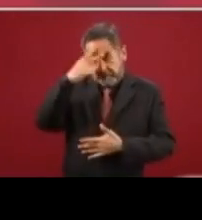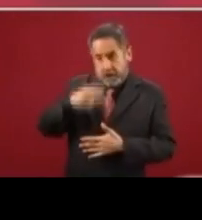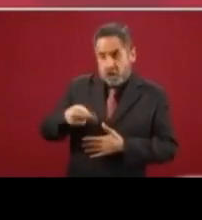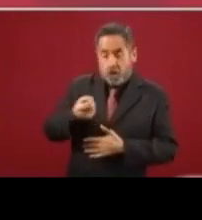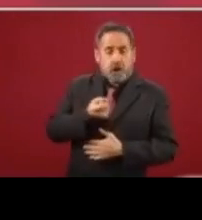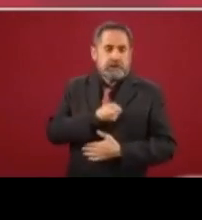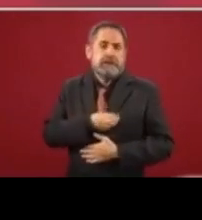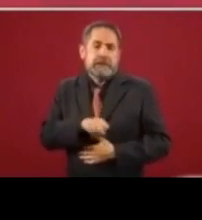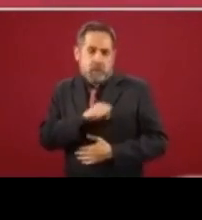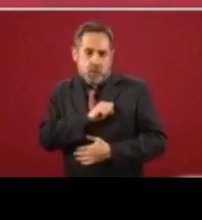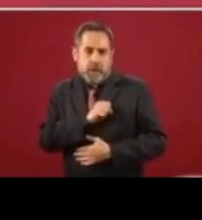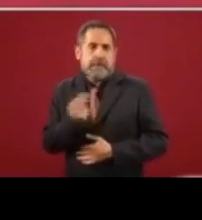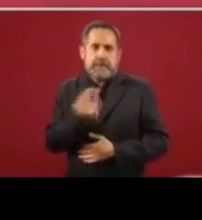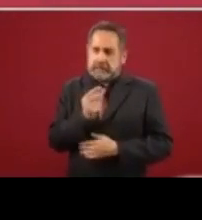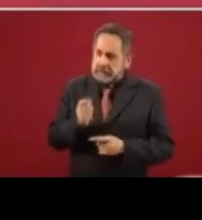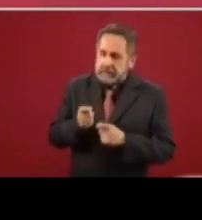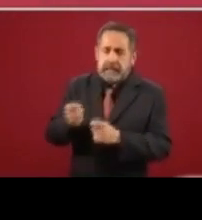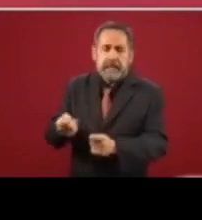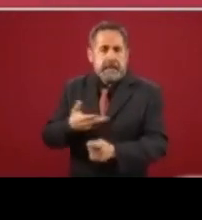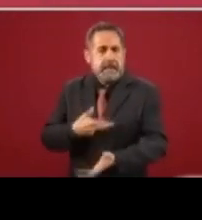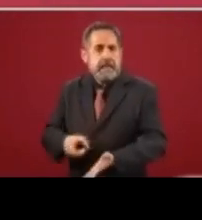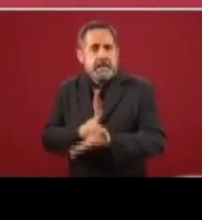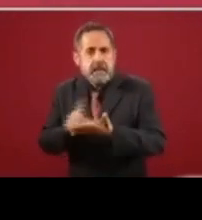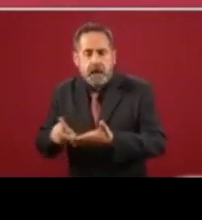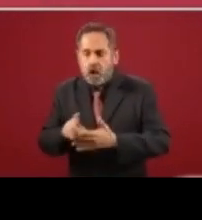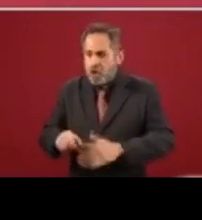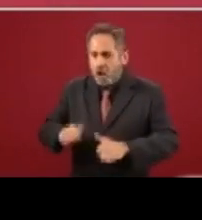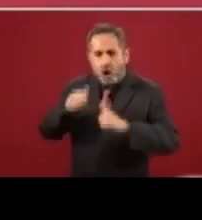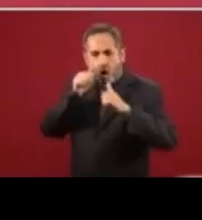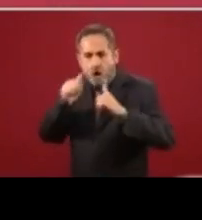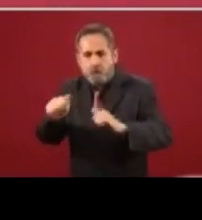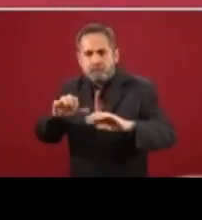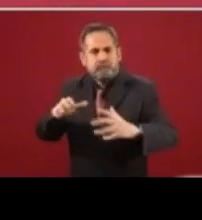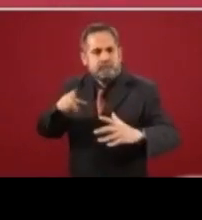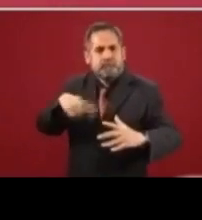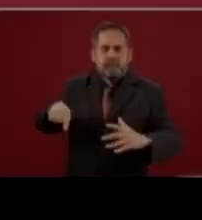tengan garantizado este derecho a la atención médica y a los medicamentos gratuitos.